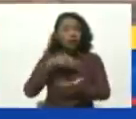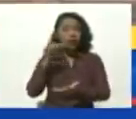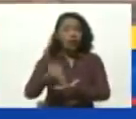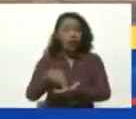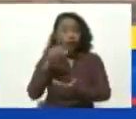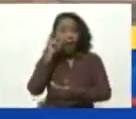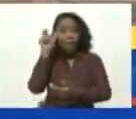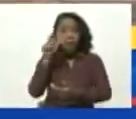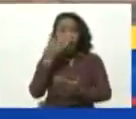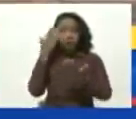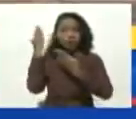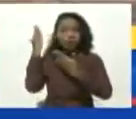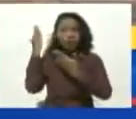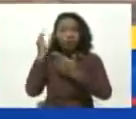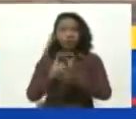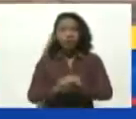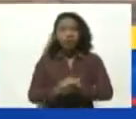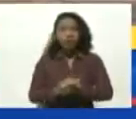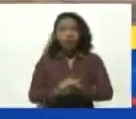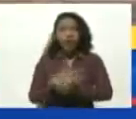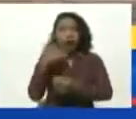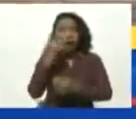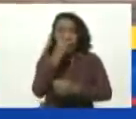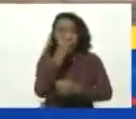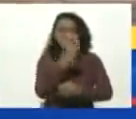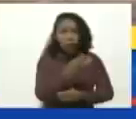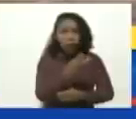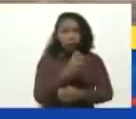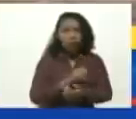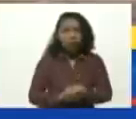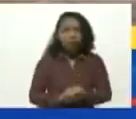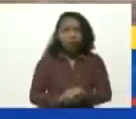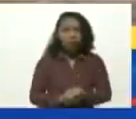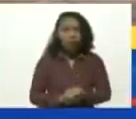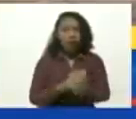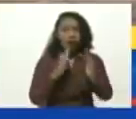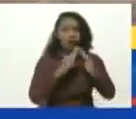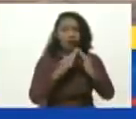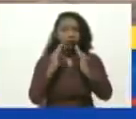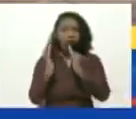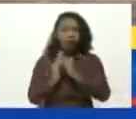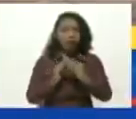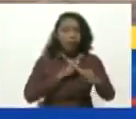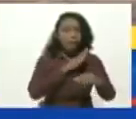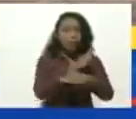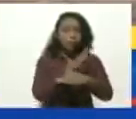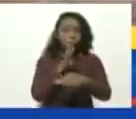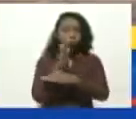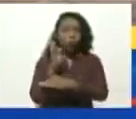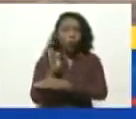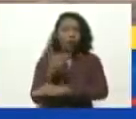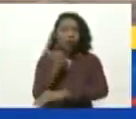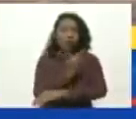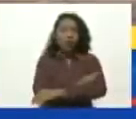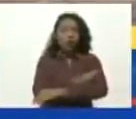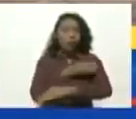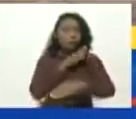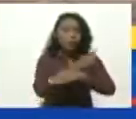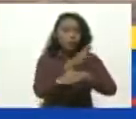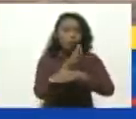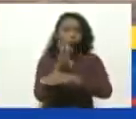Marcano. Está en una visita casa por casa, vacunación casa por